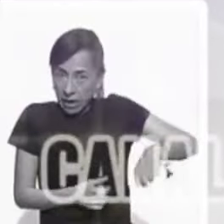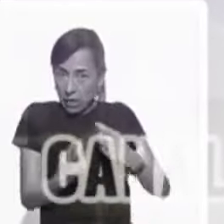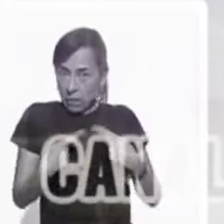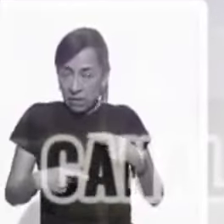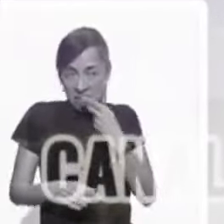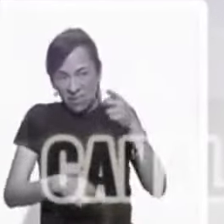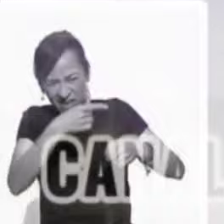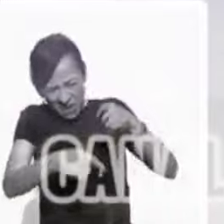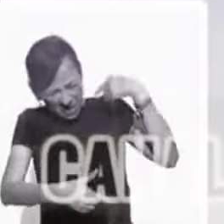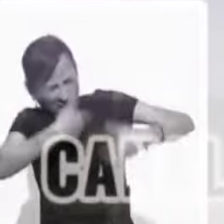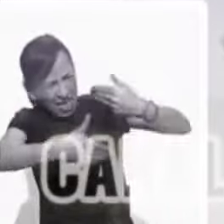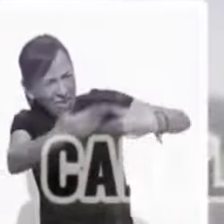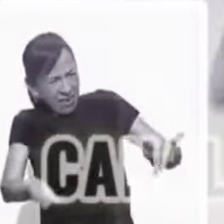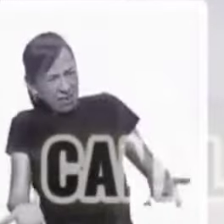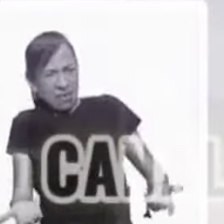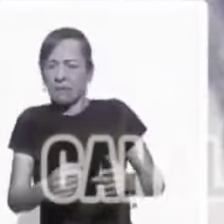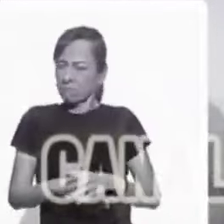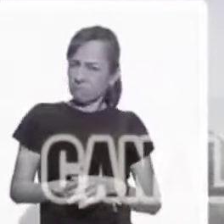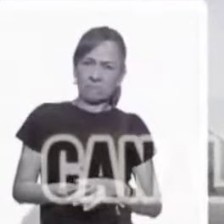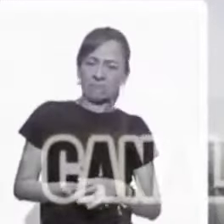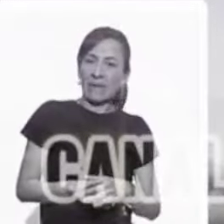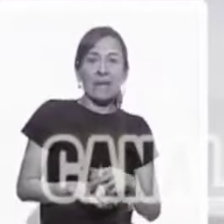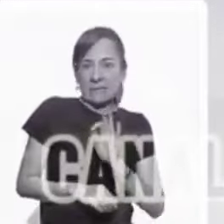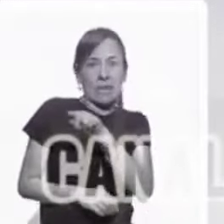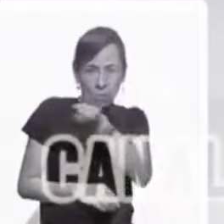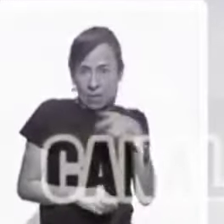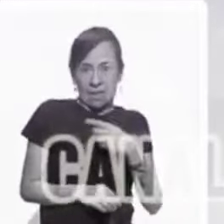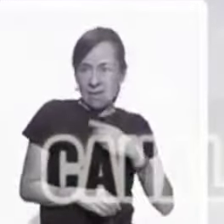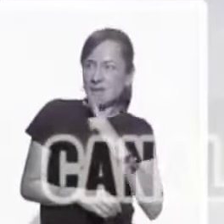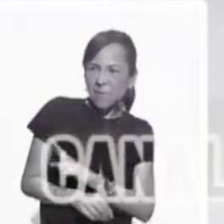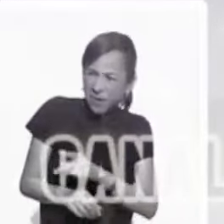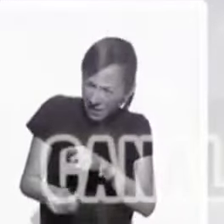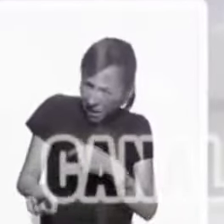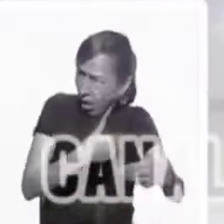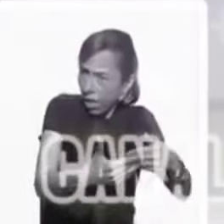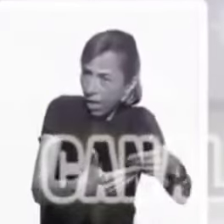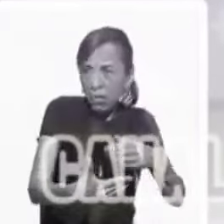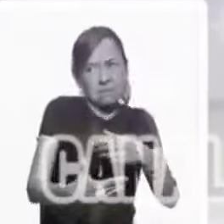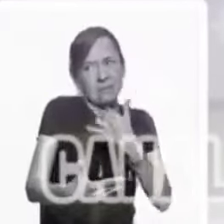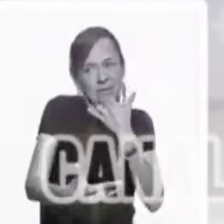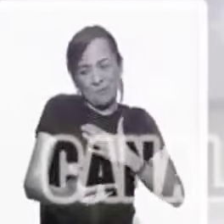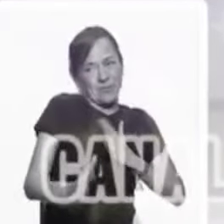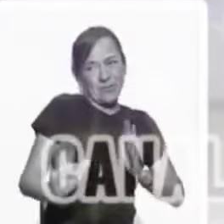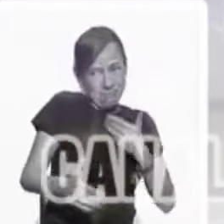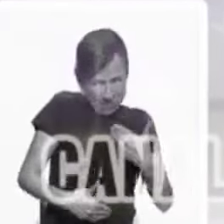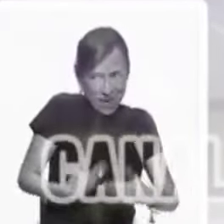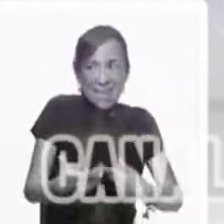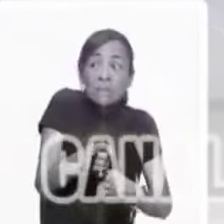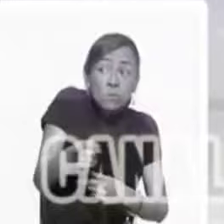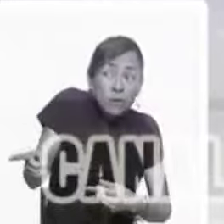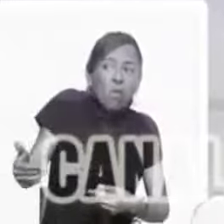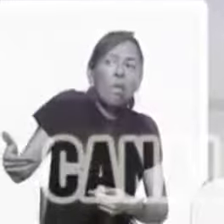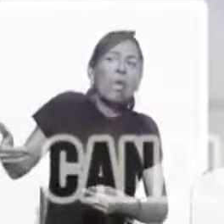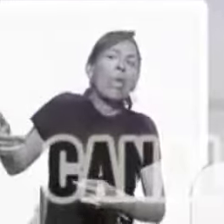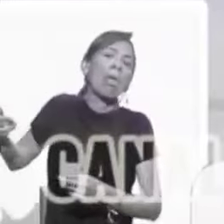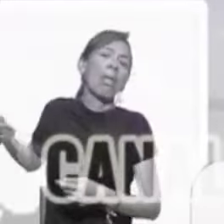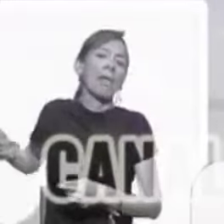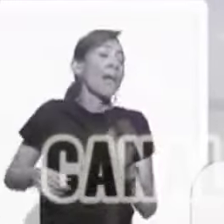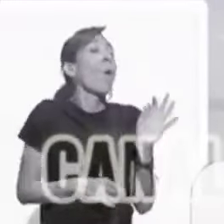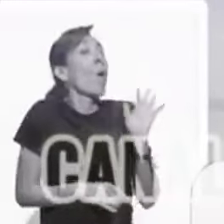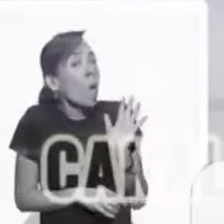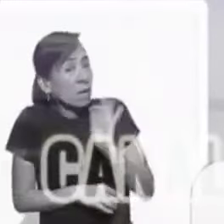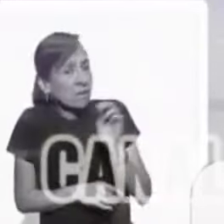adelante creo que la respuesta sería ustedes están demasiado atrás no más bien no bueno o o Son ellos los que han ido demasiado lejos con su violencia